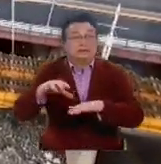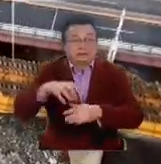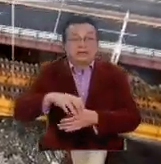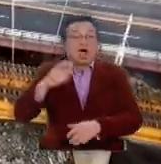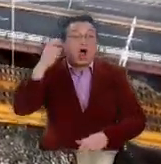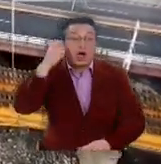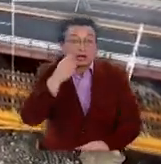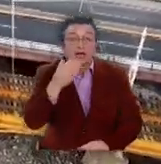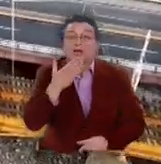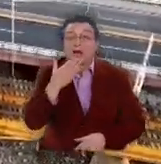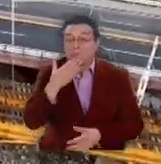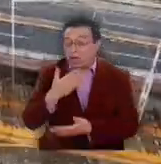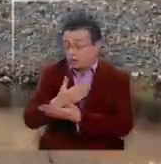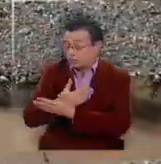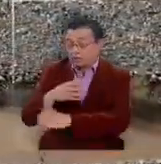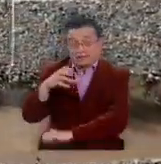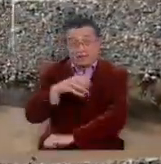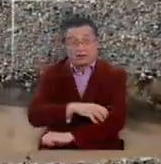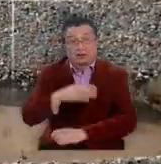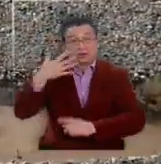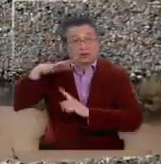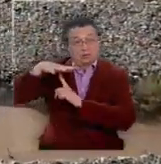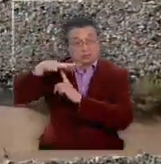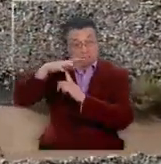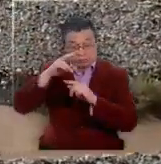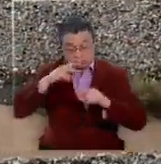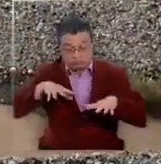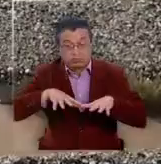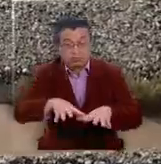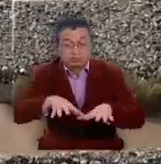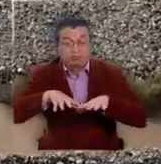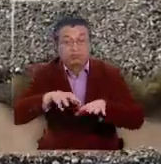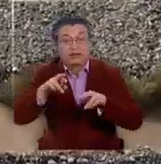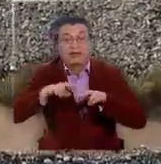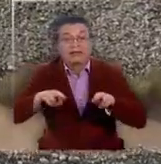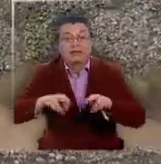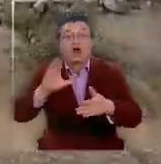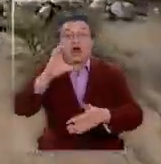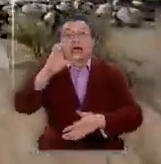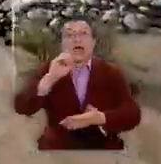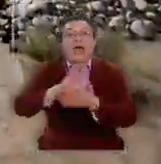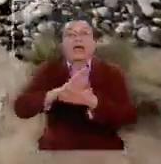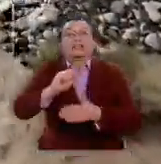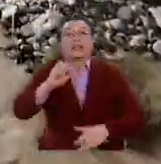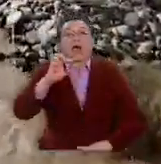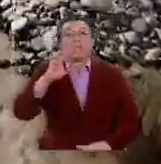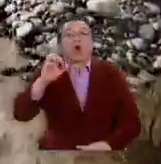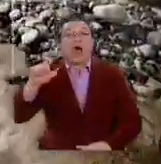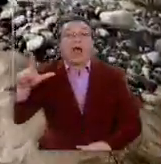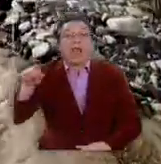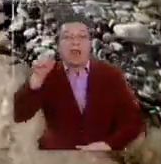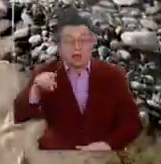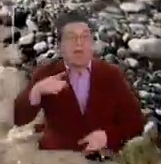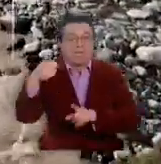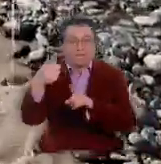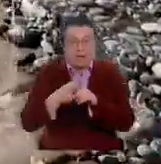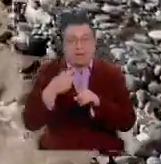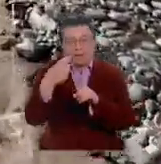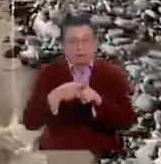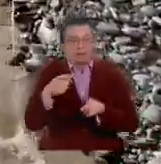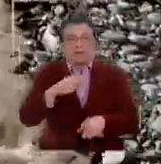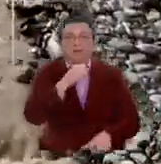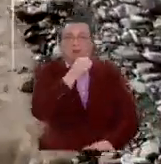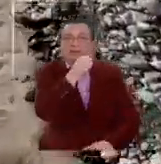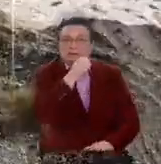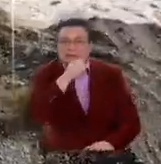región de O'Higgins. Desde el aire, la corriente que baña el cauce del río Cachapoal, que por varios meses se mostró